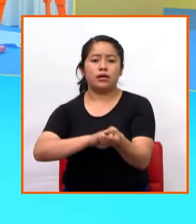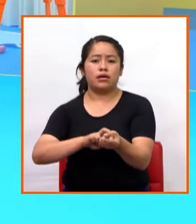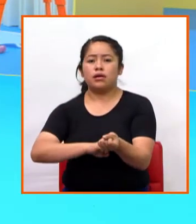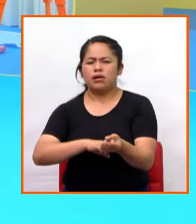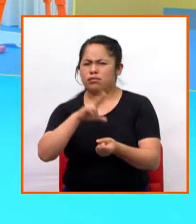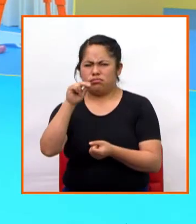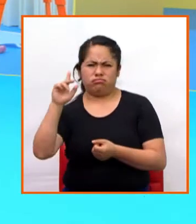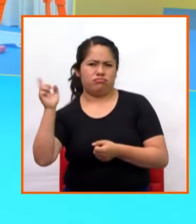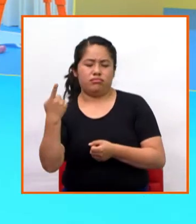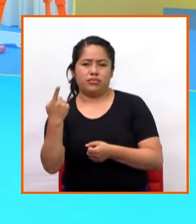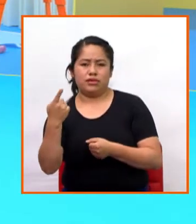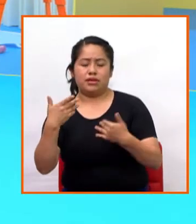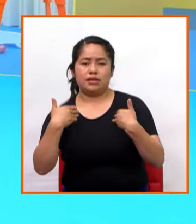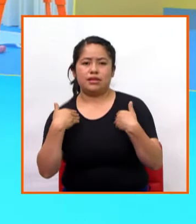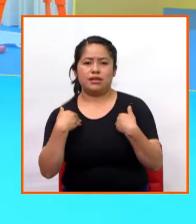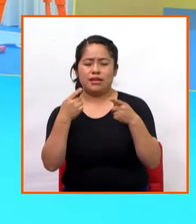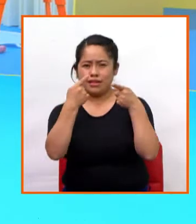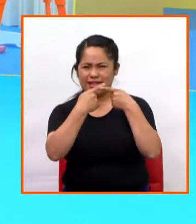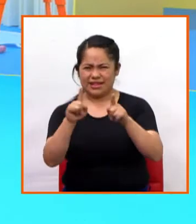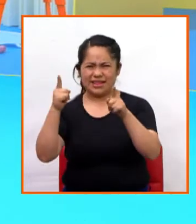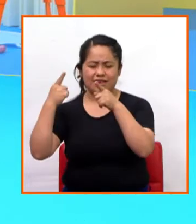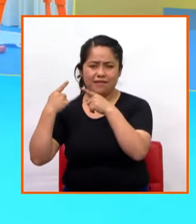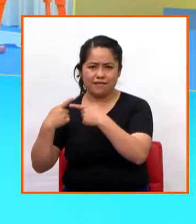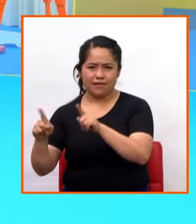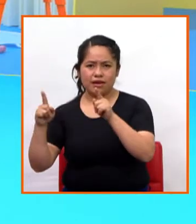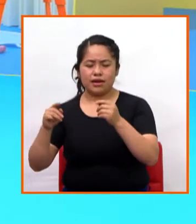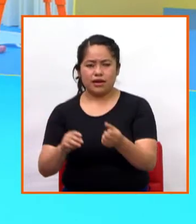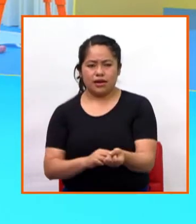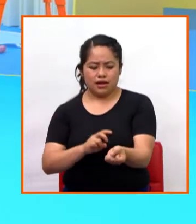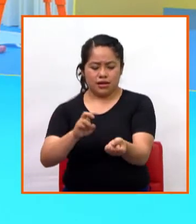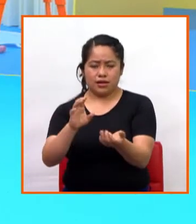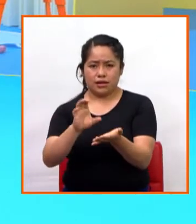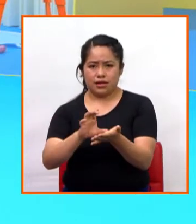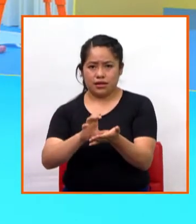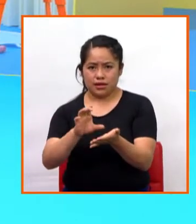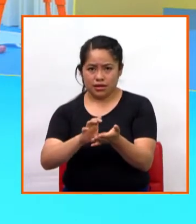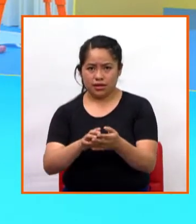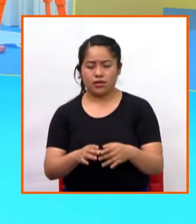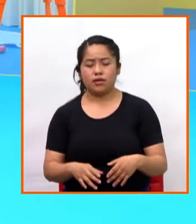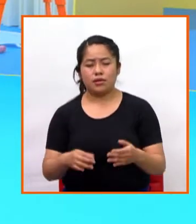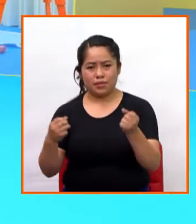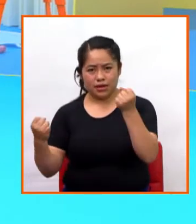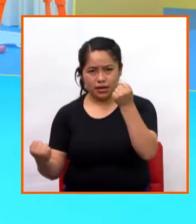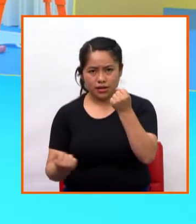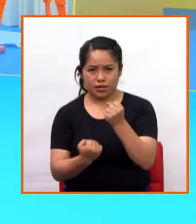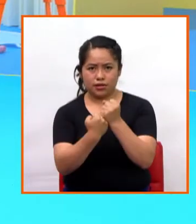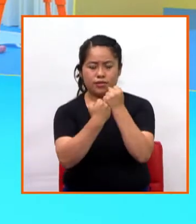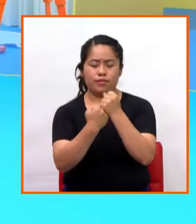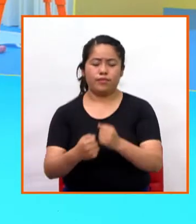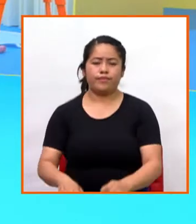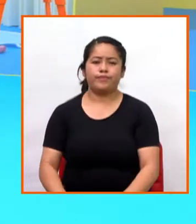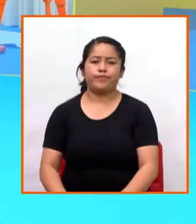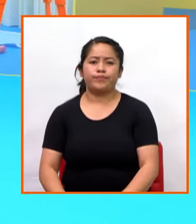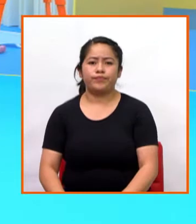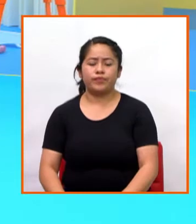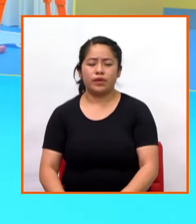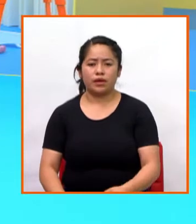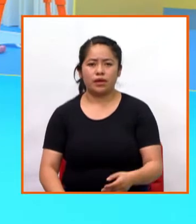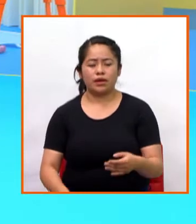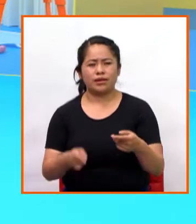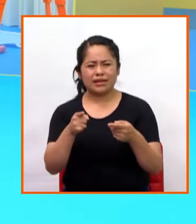solas. Tienen diferentes células que las apoyan porque son muy delicadas. Al ser tan